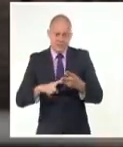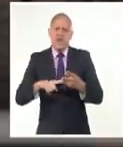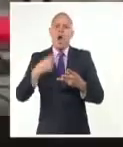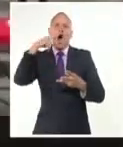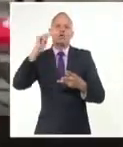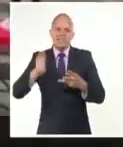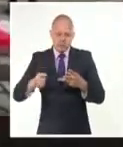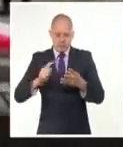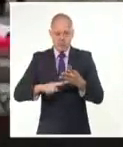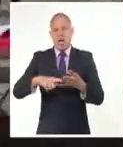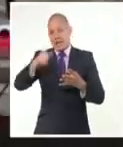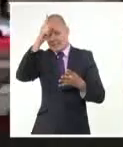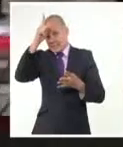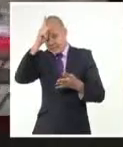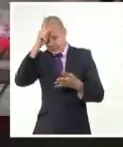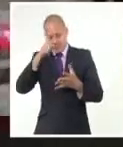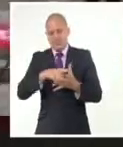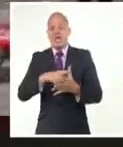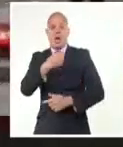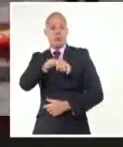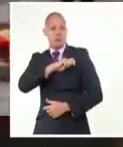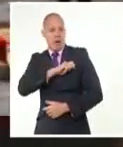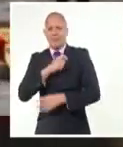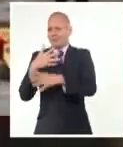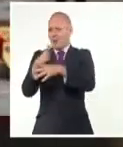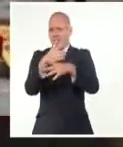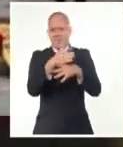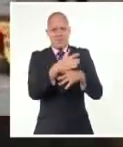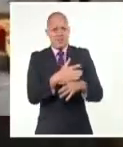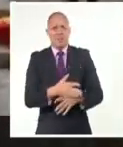Dominicana, Alemania y España.